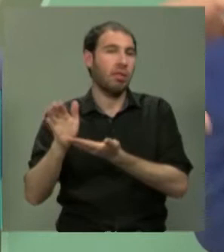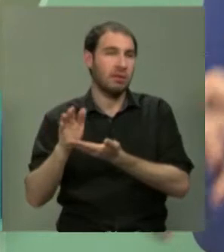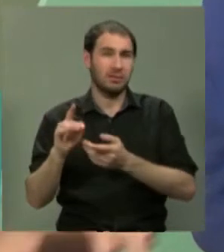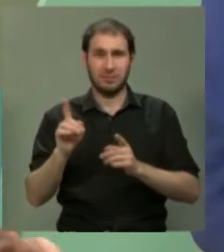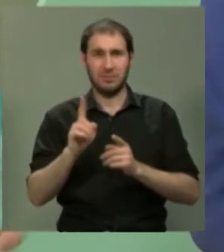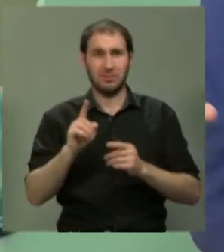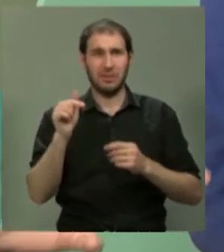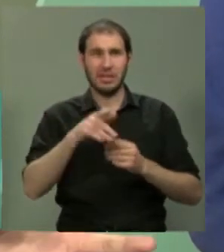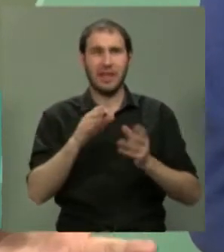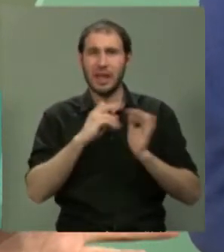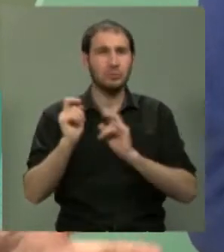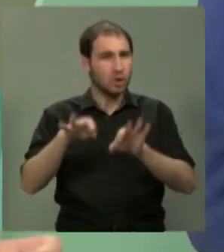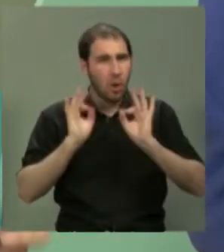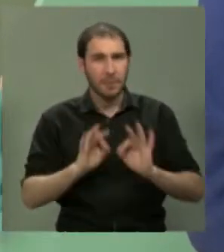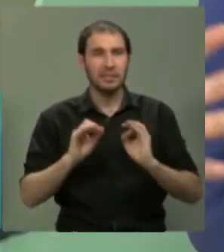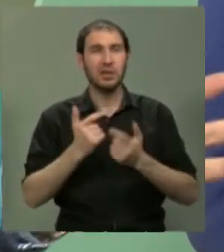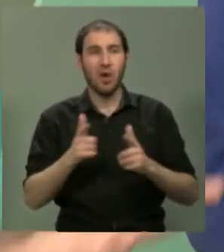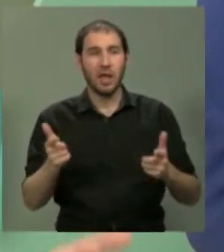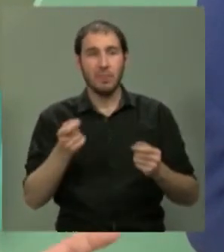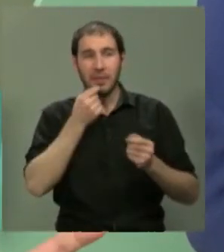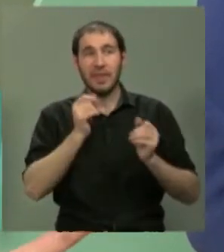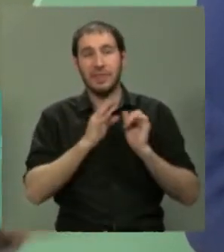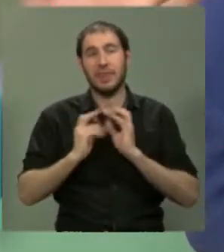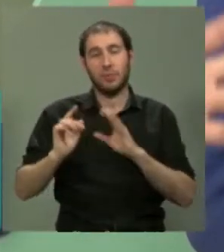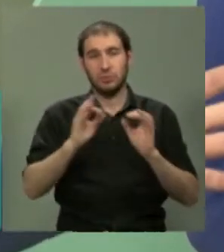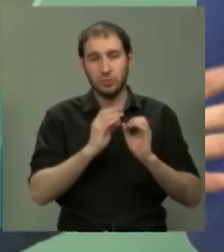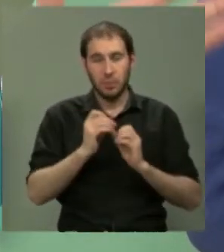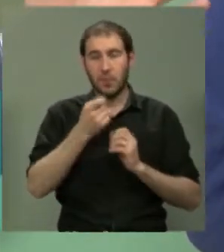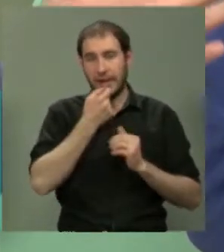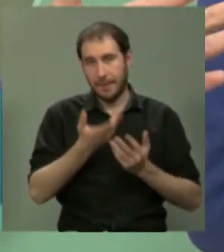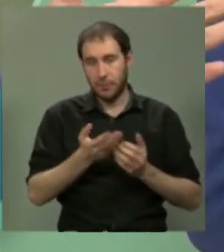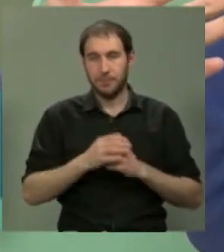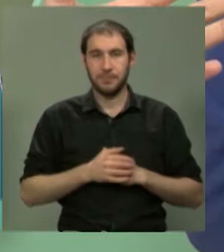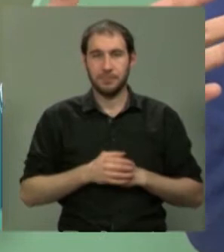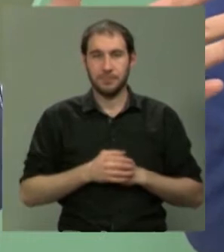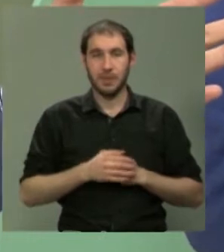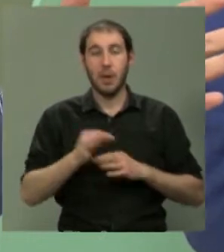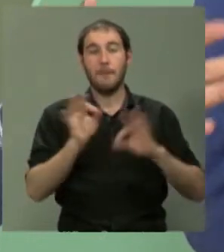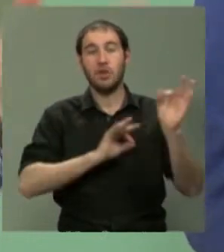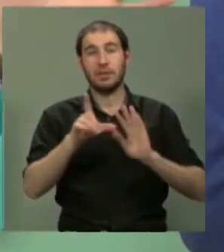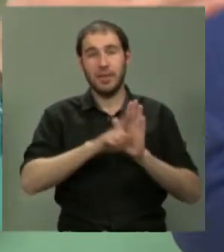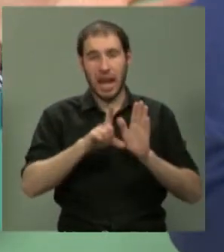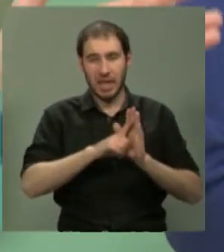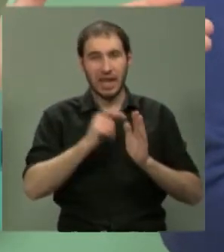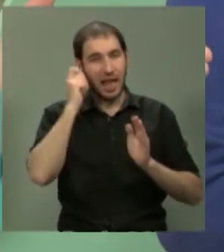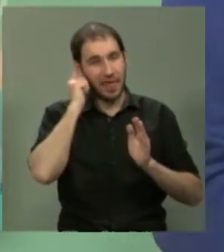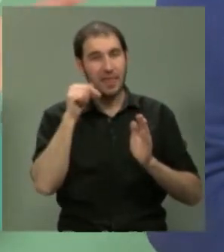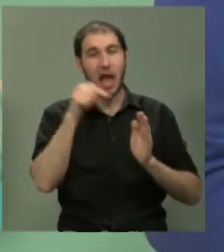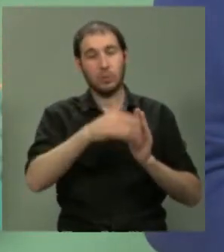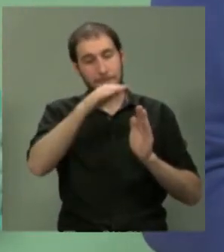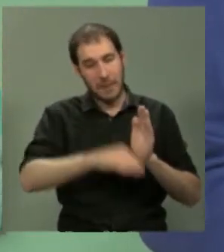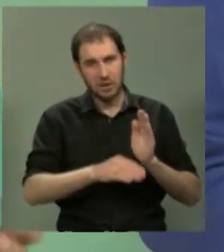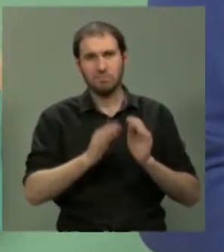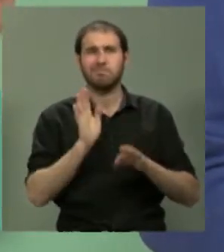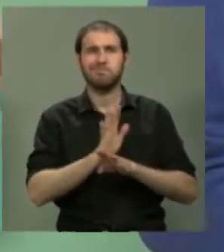realidad no damos una discusión integral. El dar una discusión de llevar a cabo un proyecto de ley de una bajada de imputabilidad no